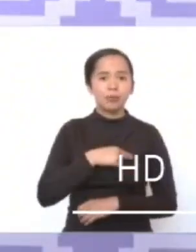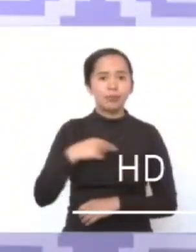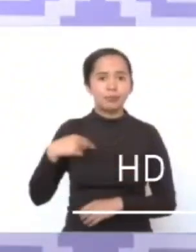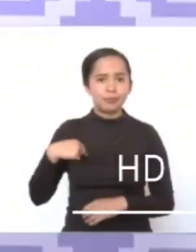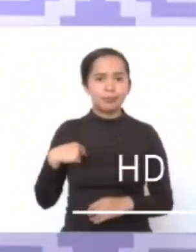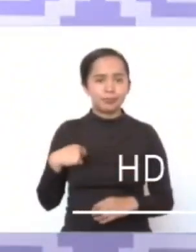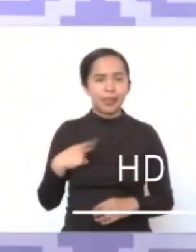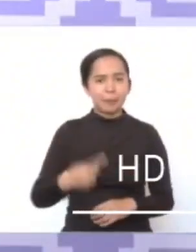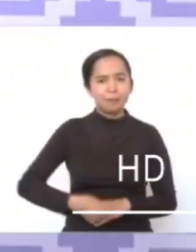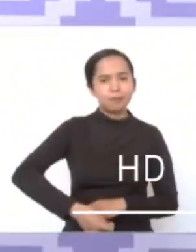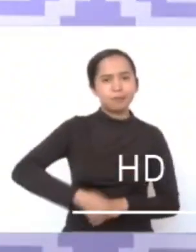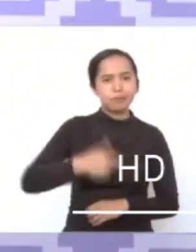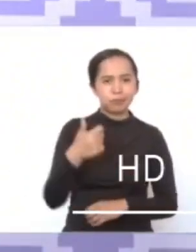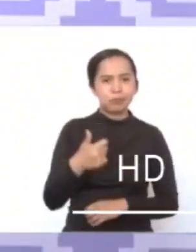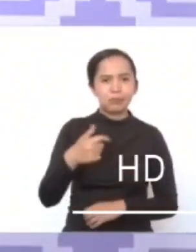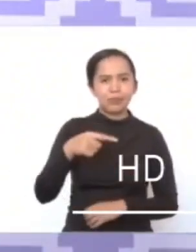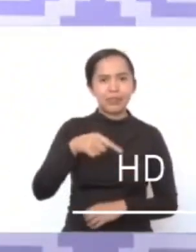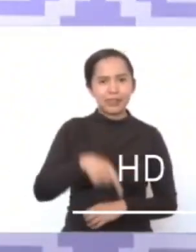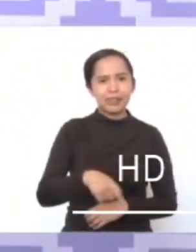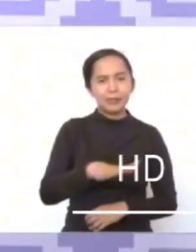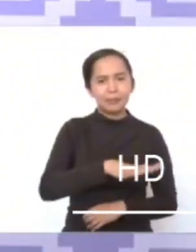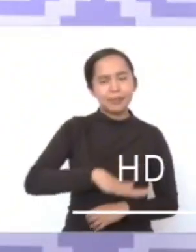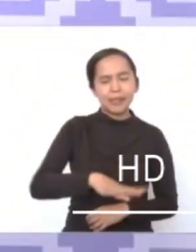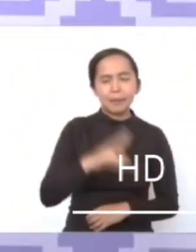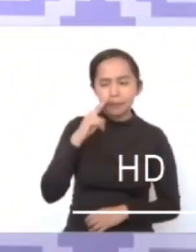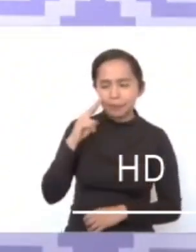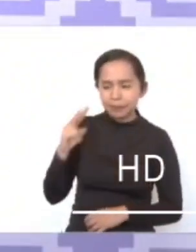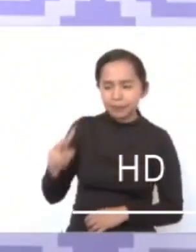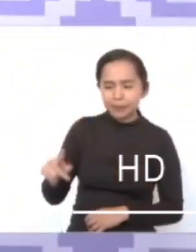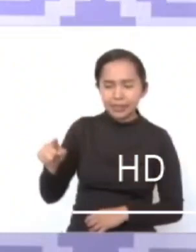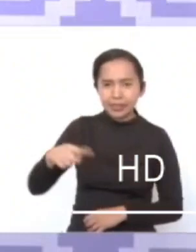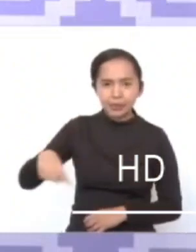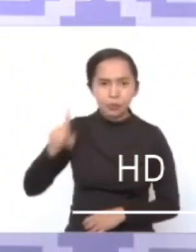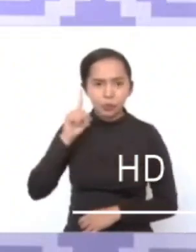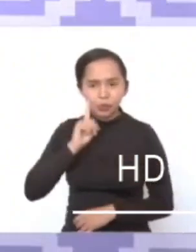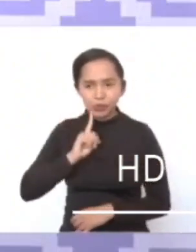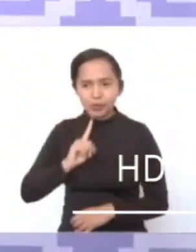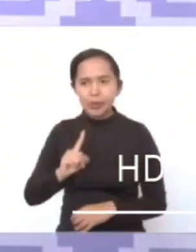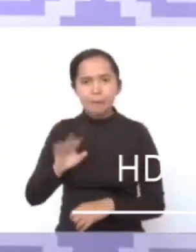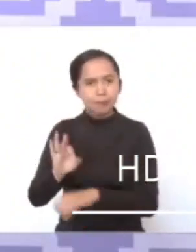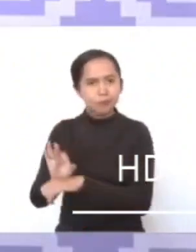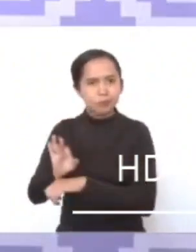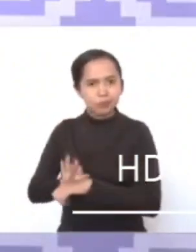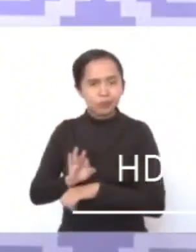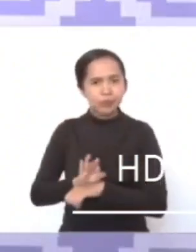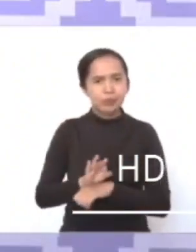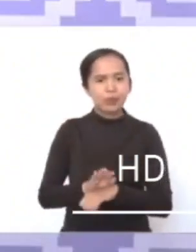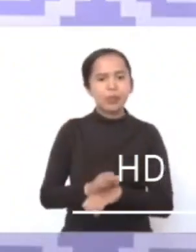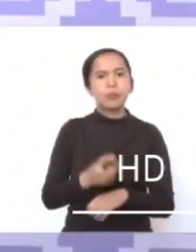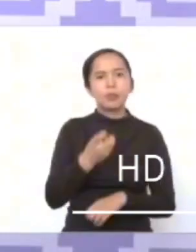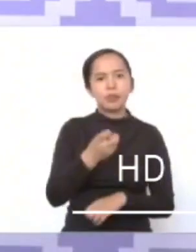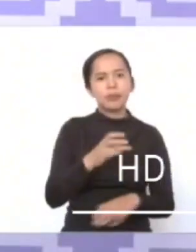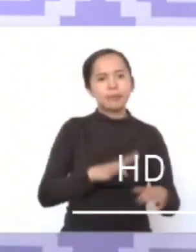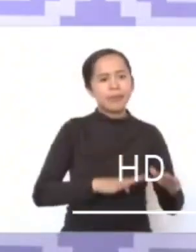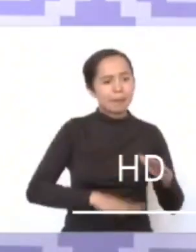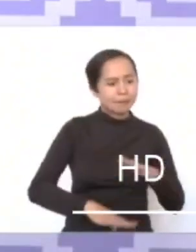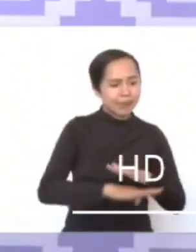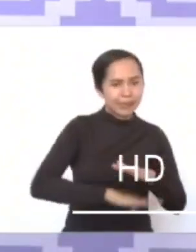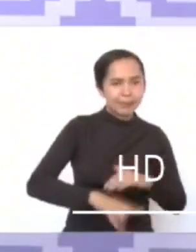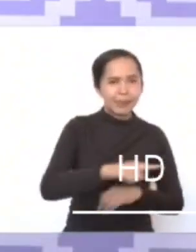la primera entidad que ha transversalizado la perspectiva de género en todos los contenidos de formación básica